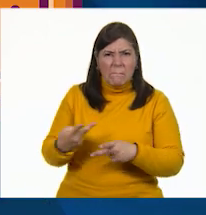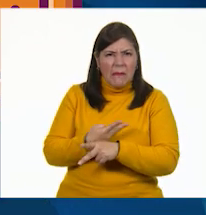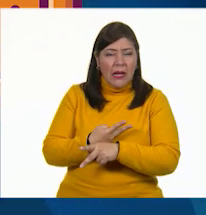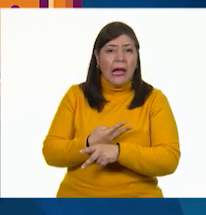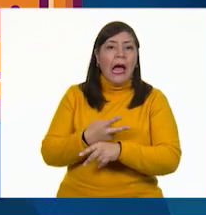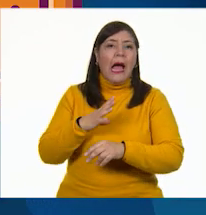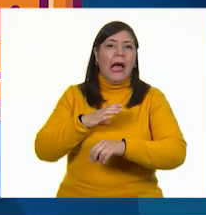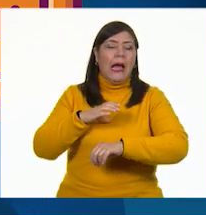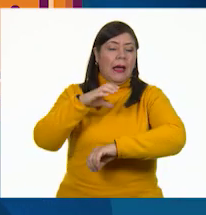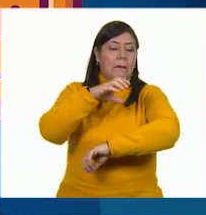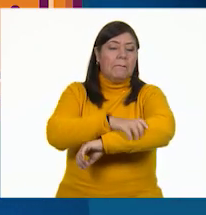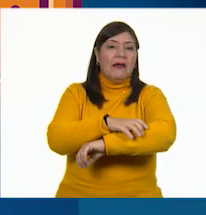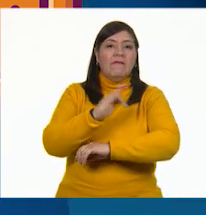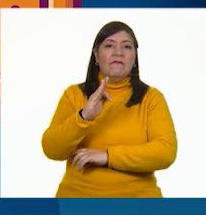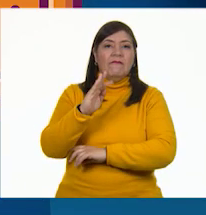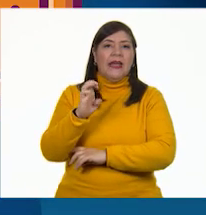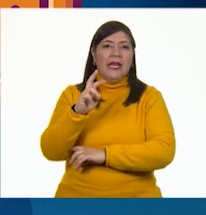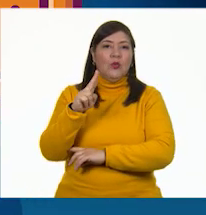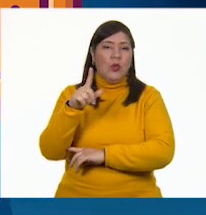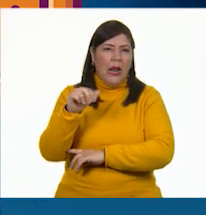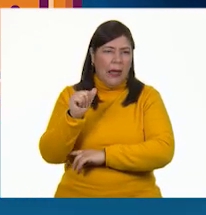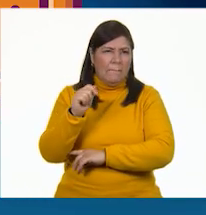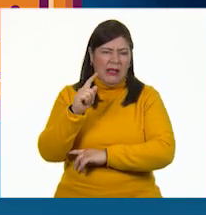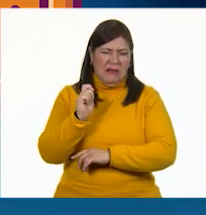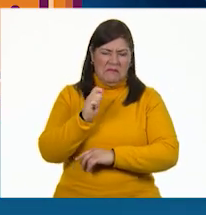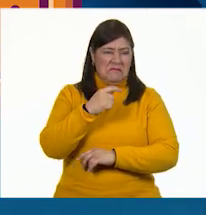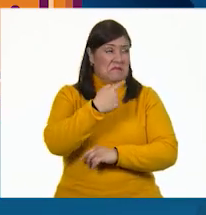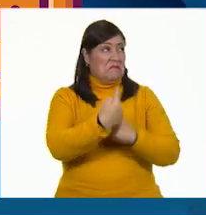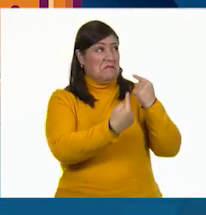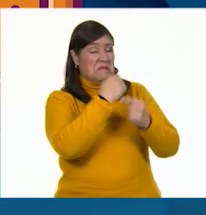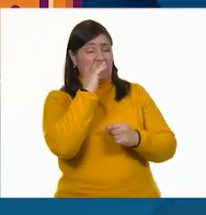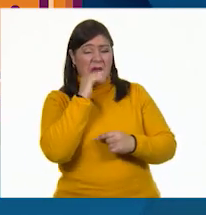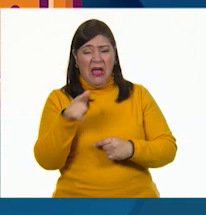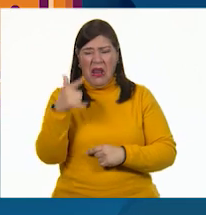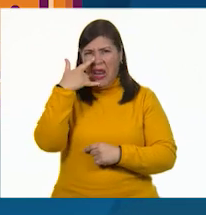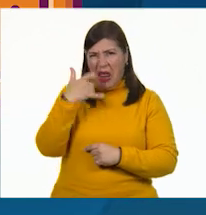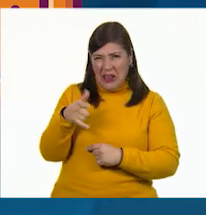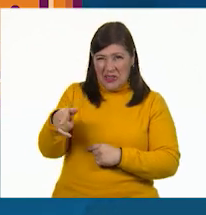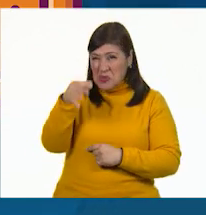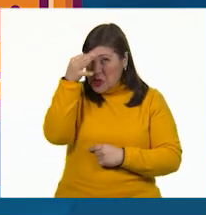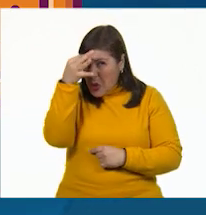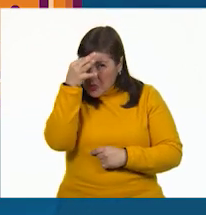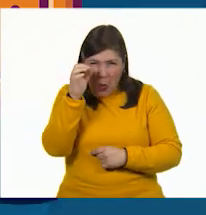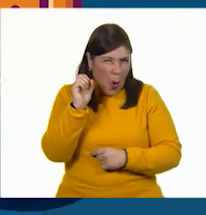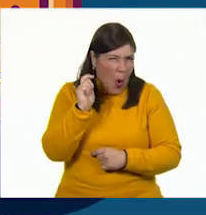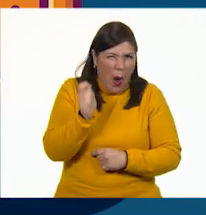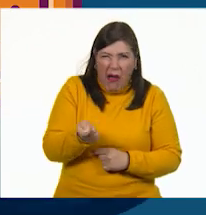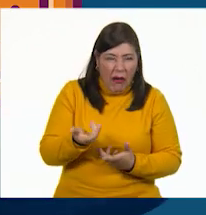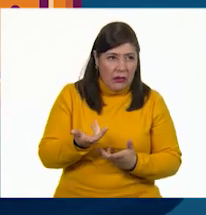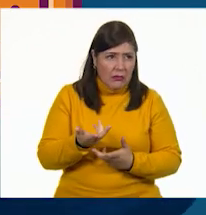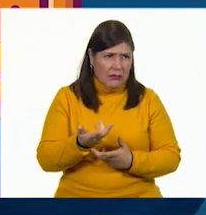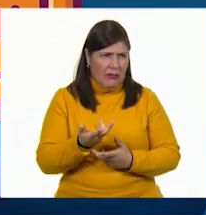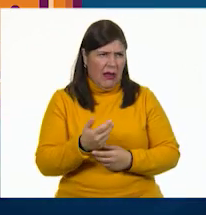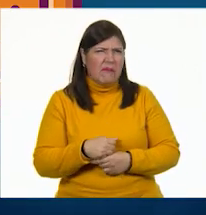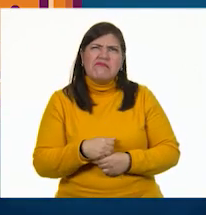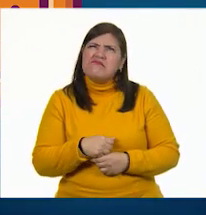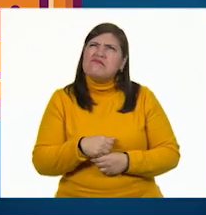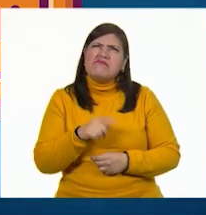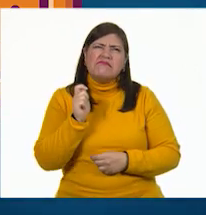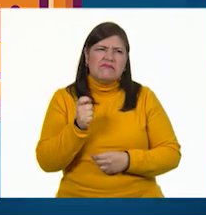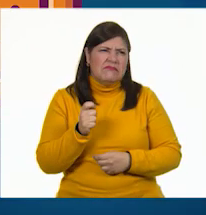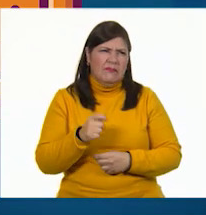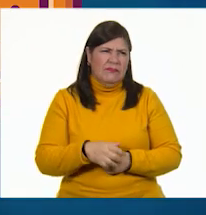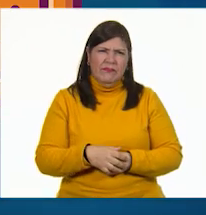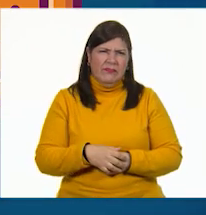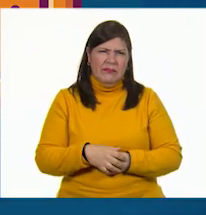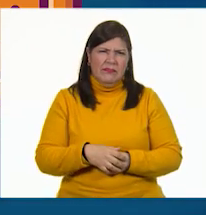Férulas. Mi mamá me dijo que era rarito. ¿Eres tonto o qué? No, soy tonto.